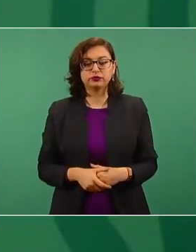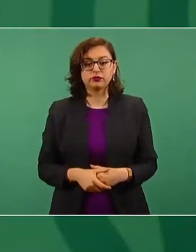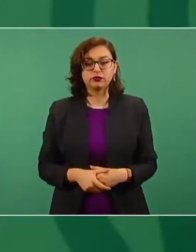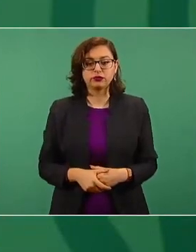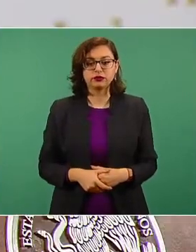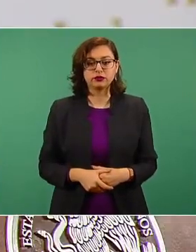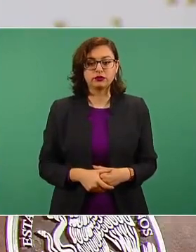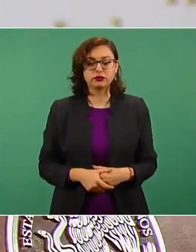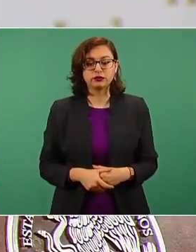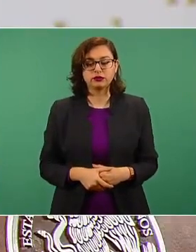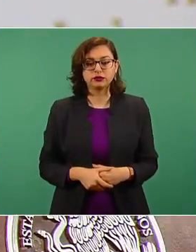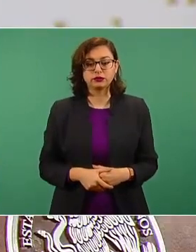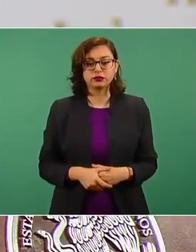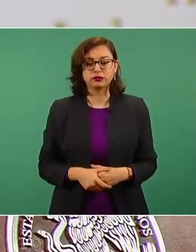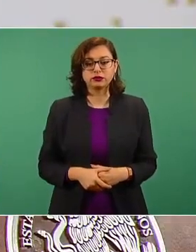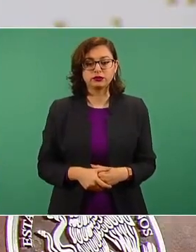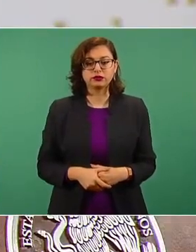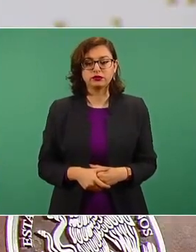están quedando